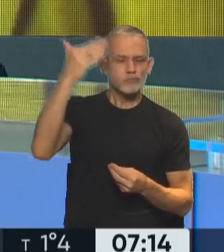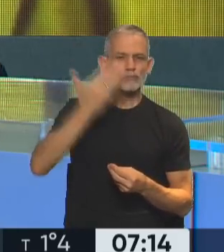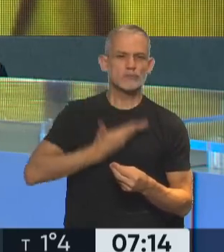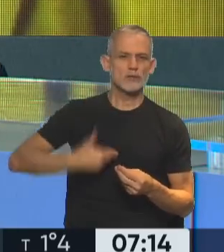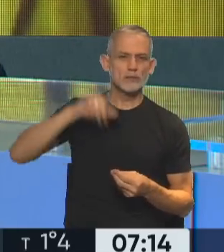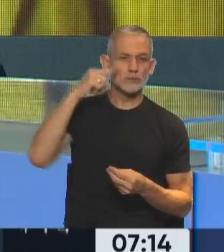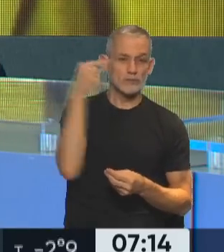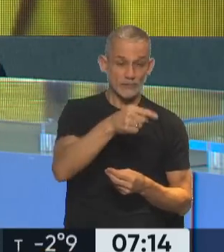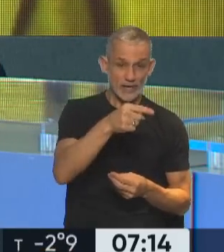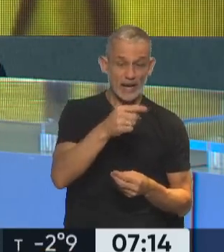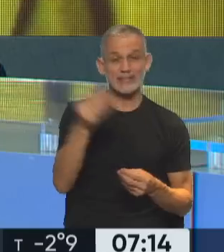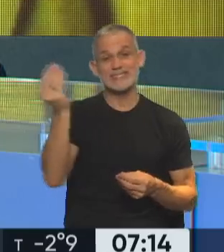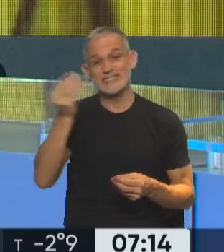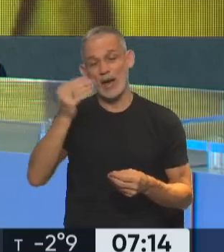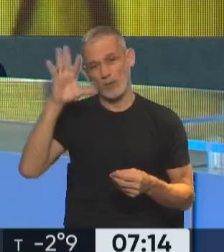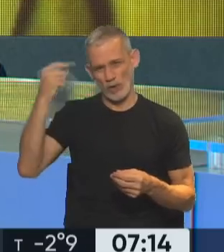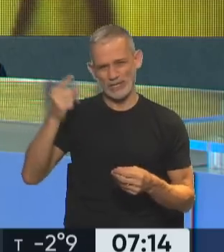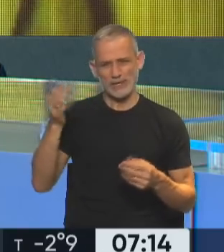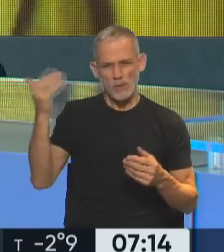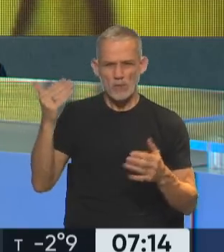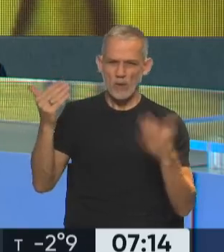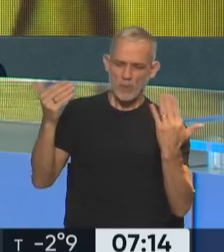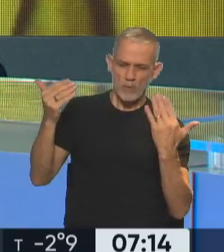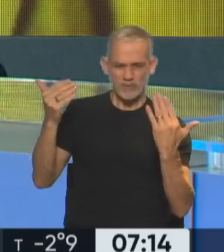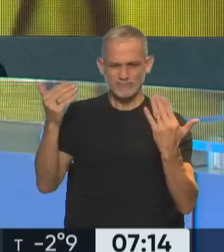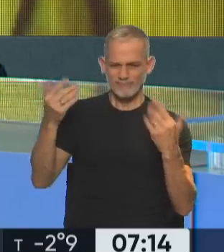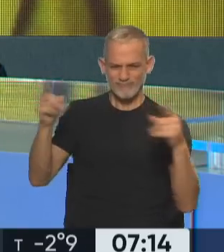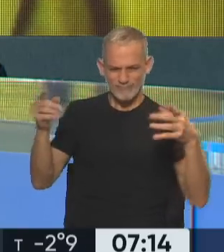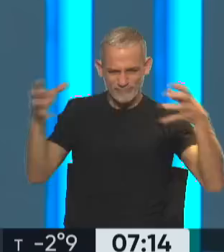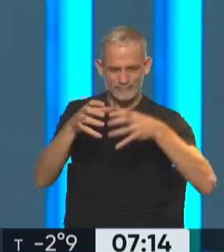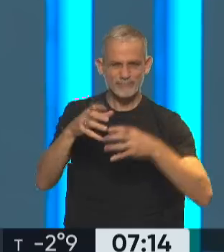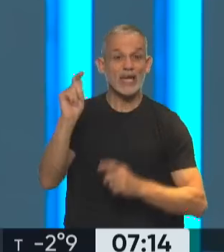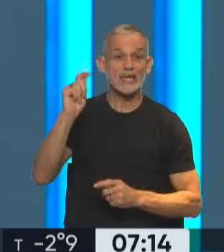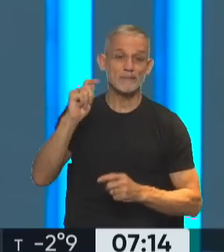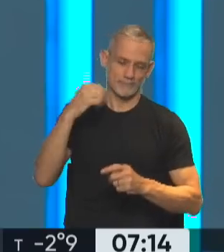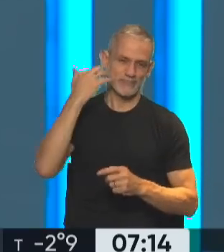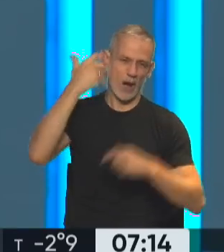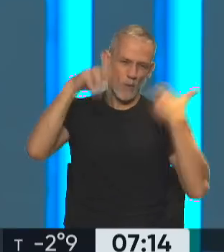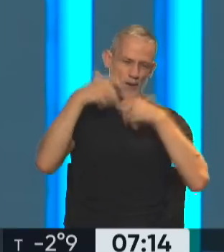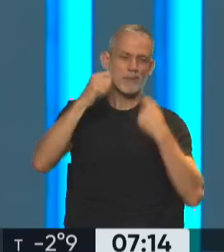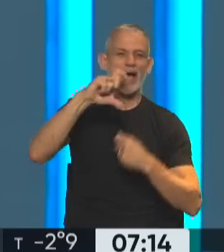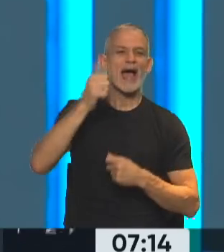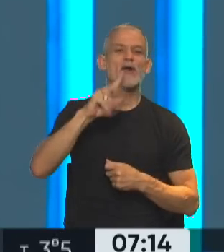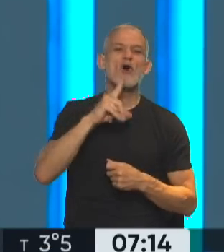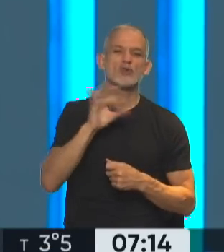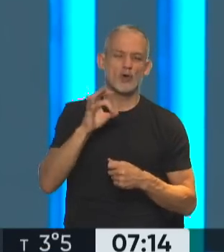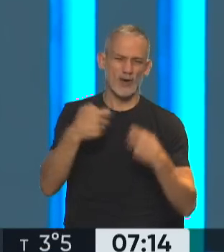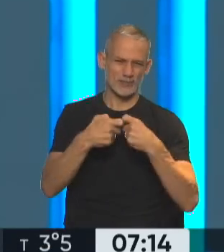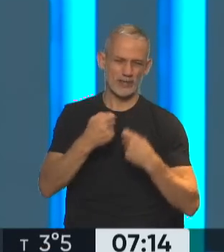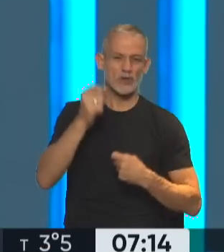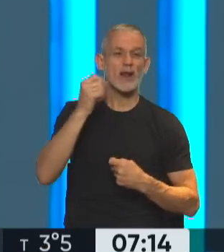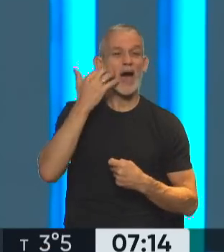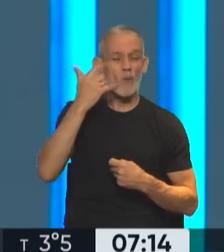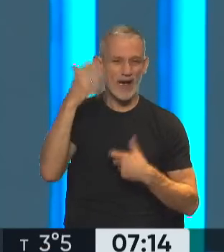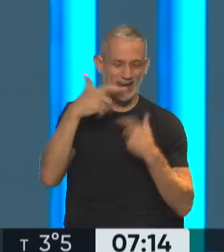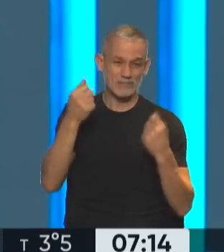Alberto Fernández y el sábado con el de Cristina Fernández de Kirchner. ¿Fue Estela de Carlotto, Vero? Fue Estela de Carlotto, la presidenta de Abuelas de Plaza de Mayo, que ayer a las